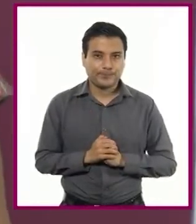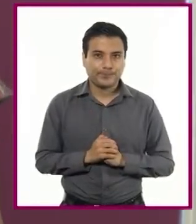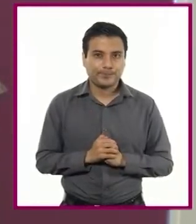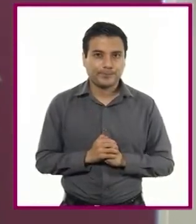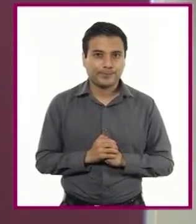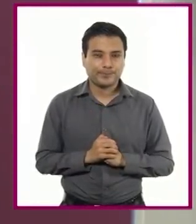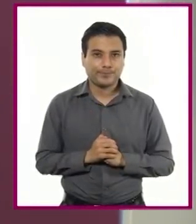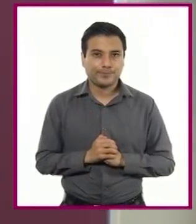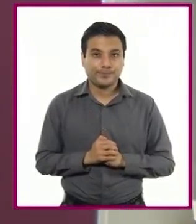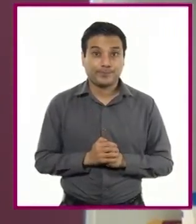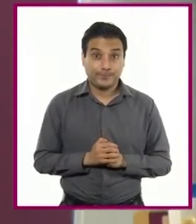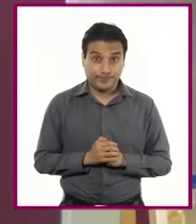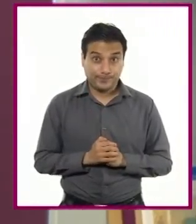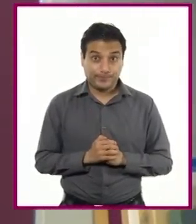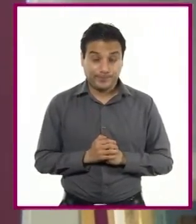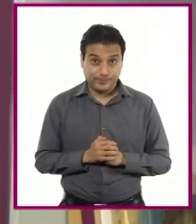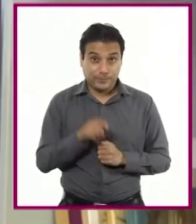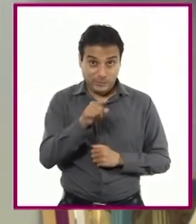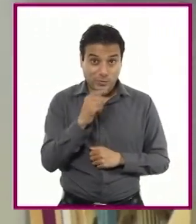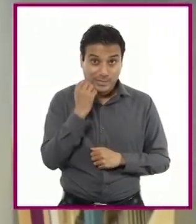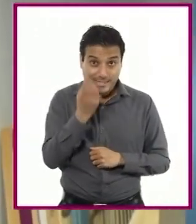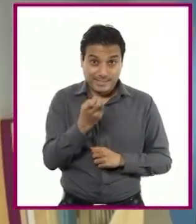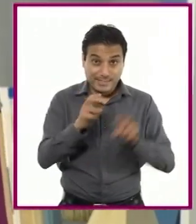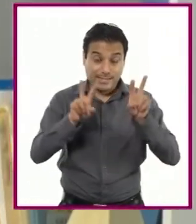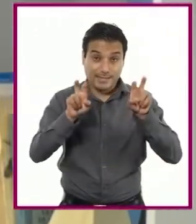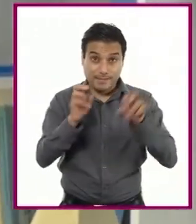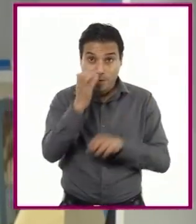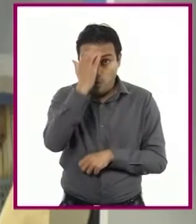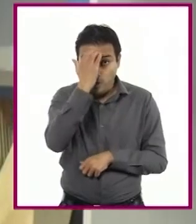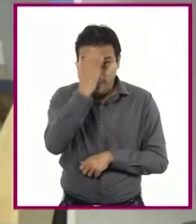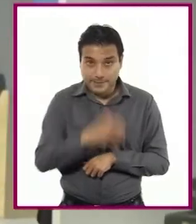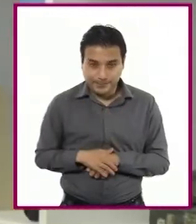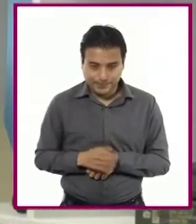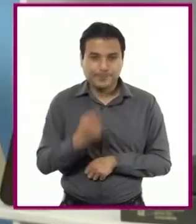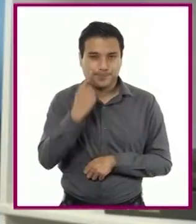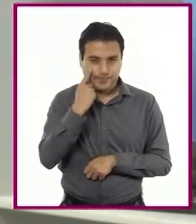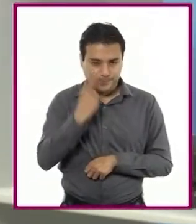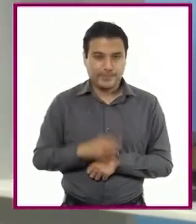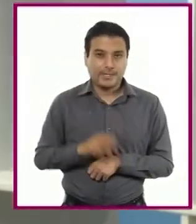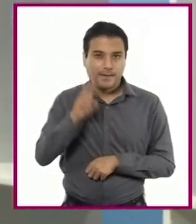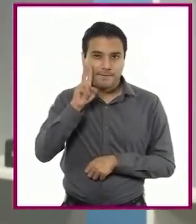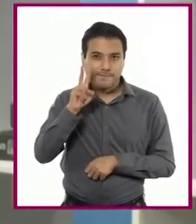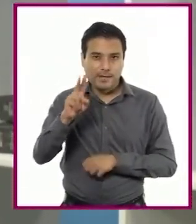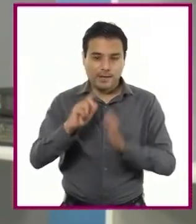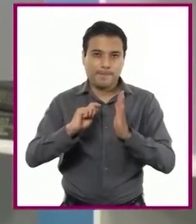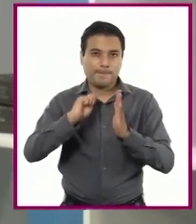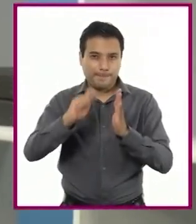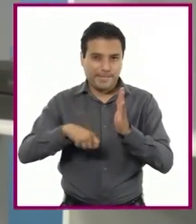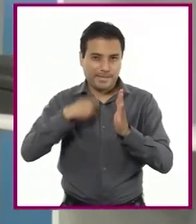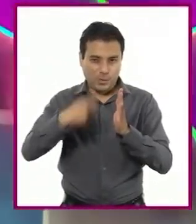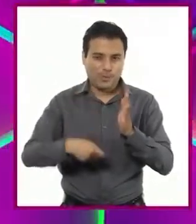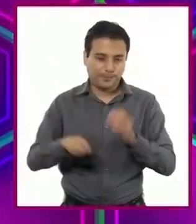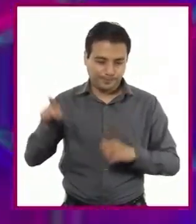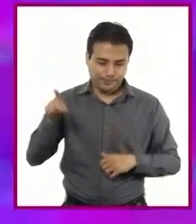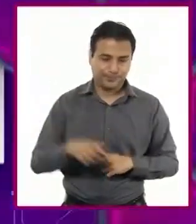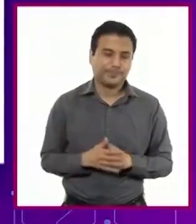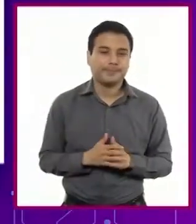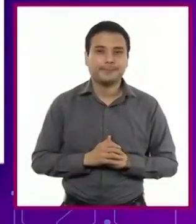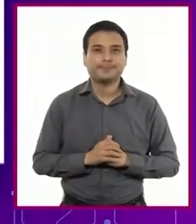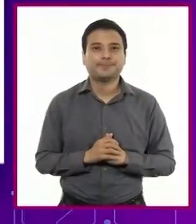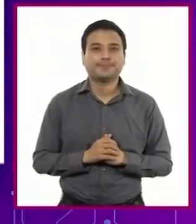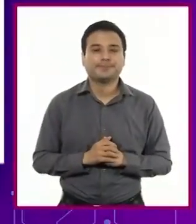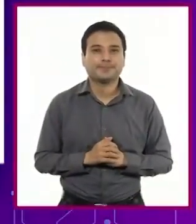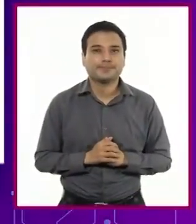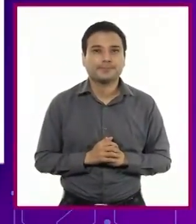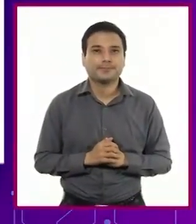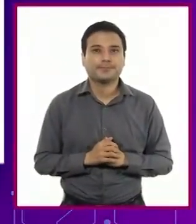Para conocer un poco más acerca de este tema, los invito a ver y escuchar el siguiente video introductorio. Además